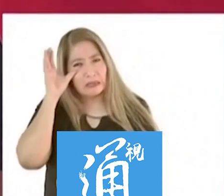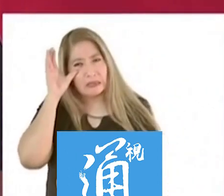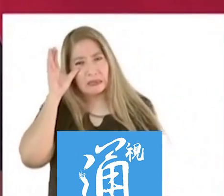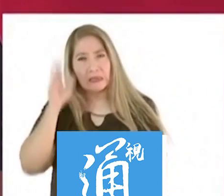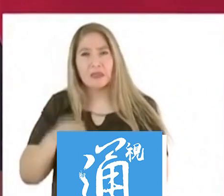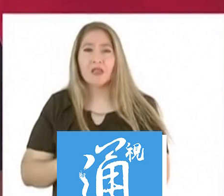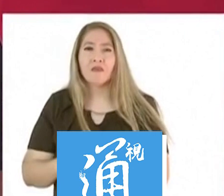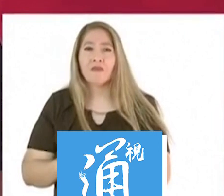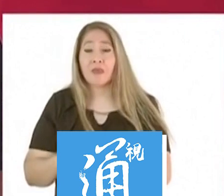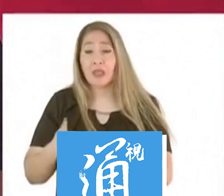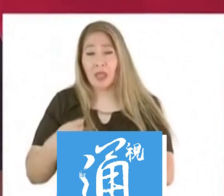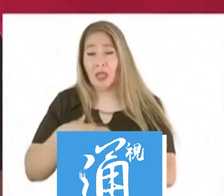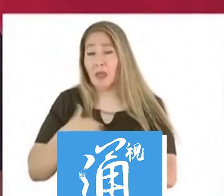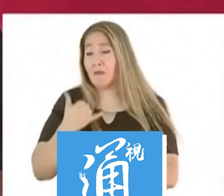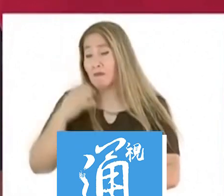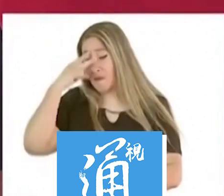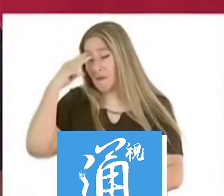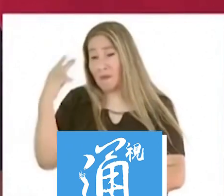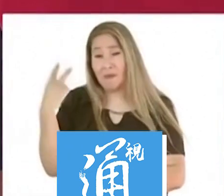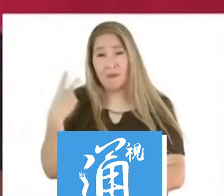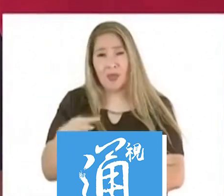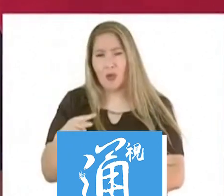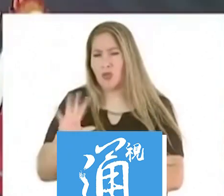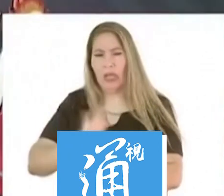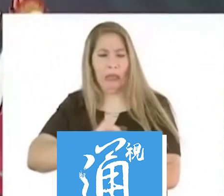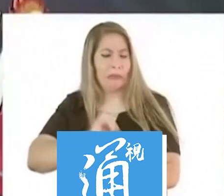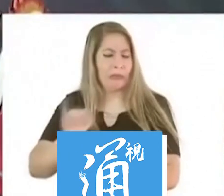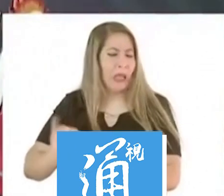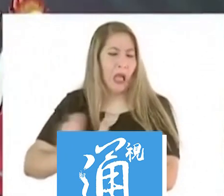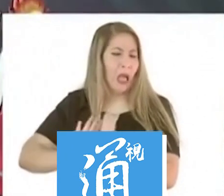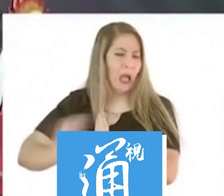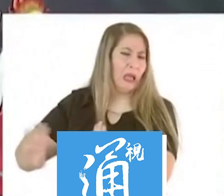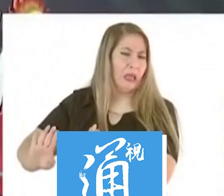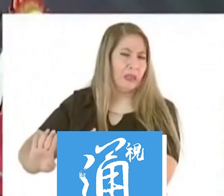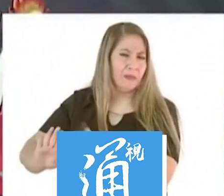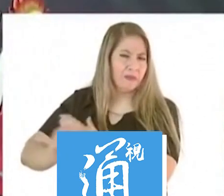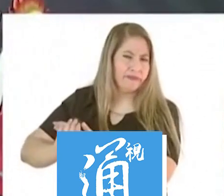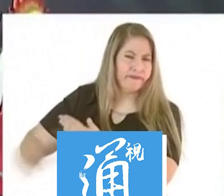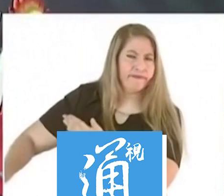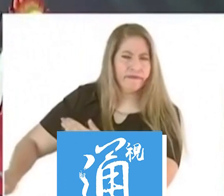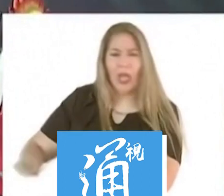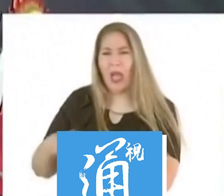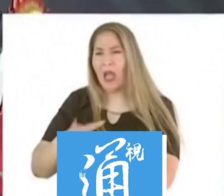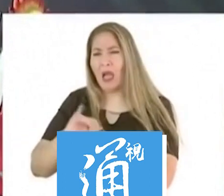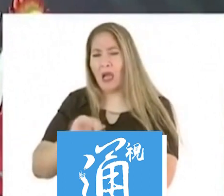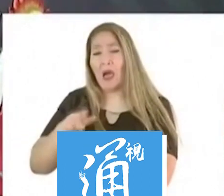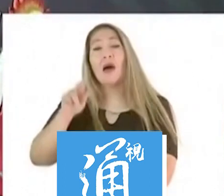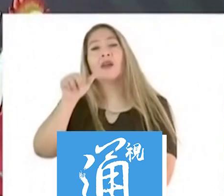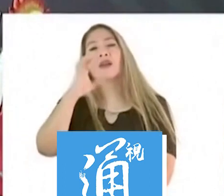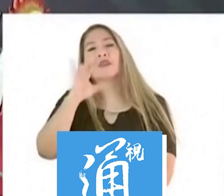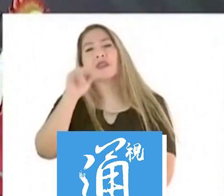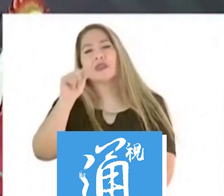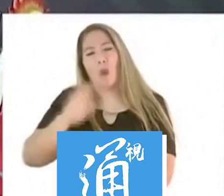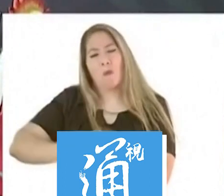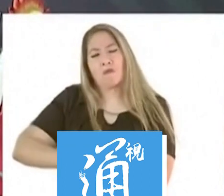China de que el Estado mexicano no permitirá nunca más el racismo,